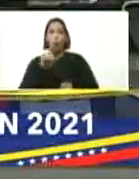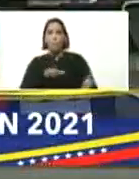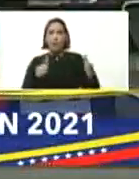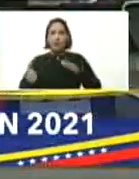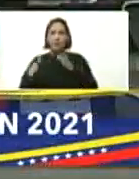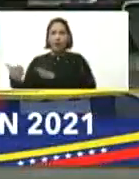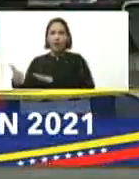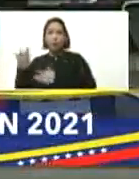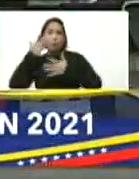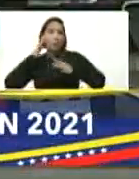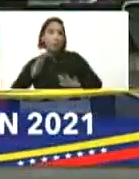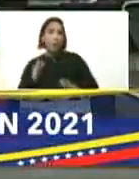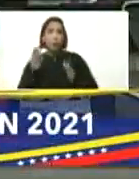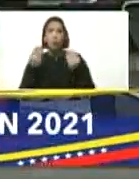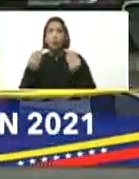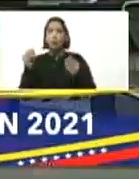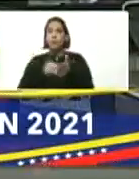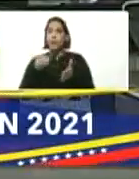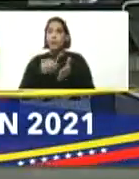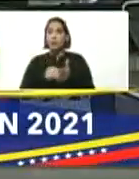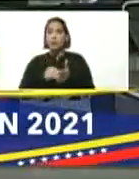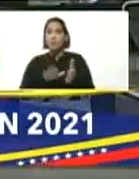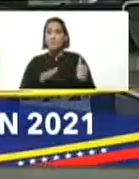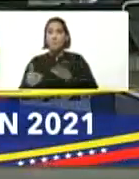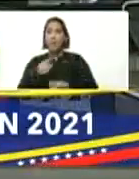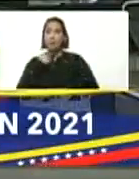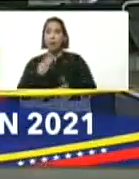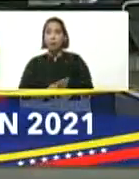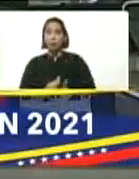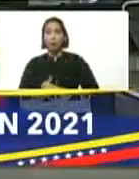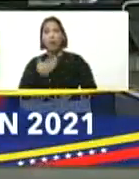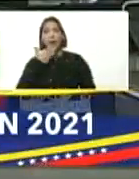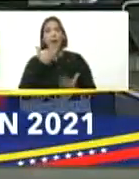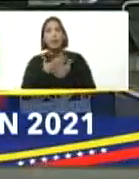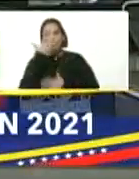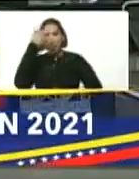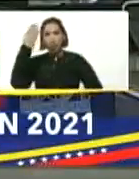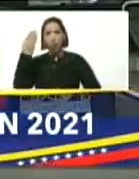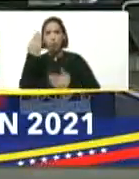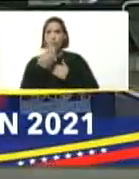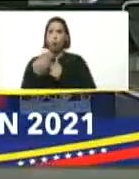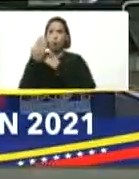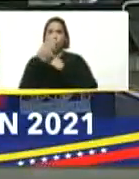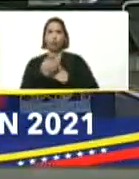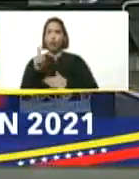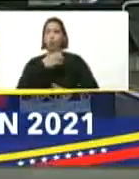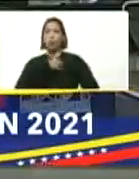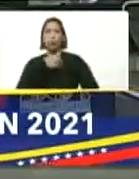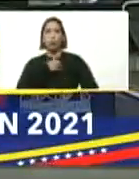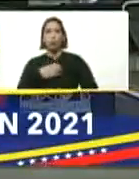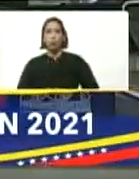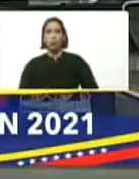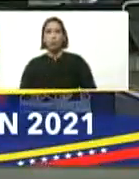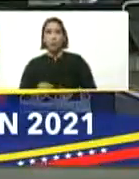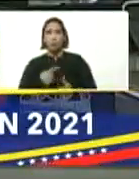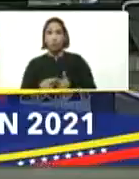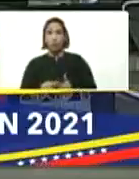como intentaron varias veces matarnos. Pero gracias a Dios y su protección divina no pudieron. Así que en La